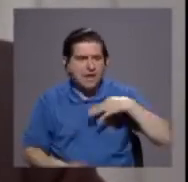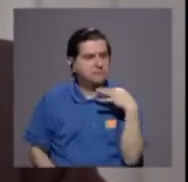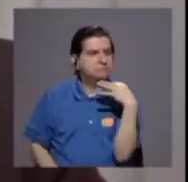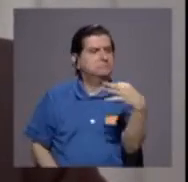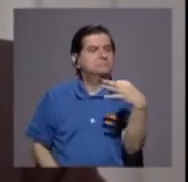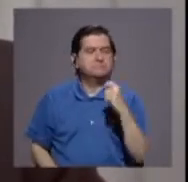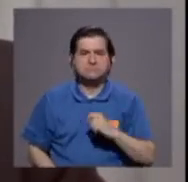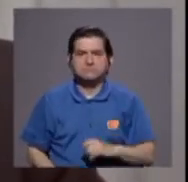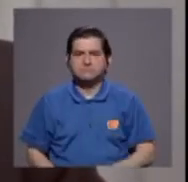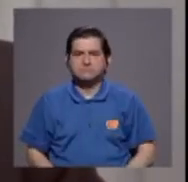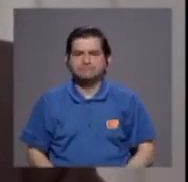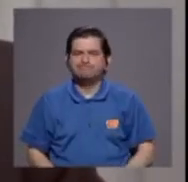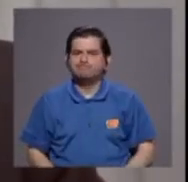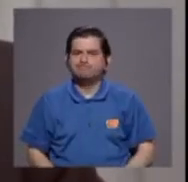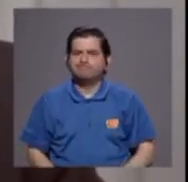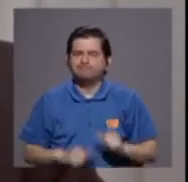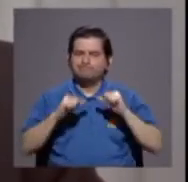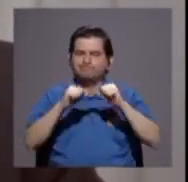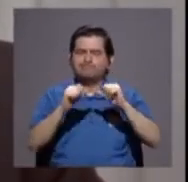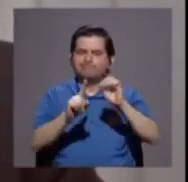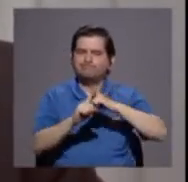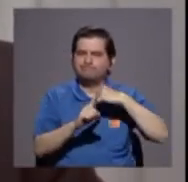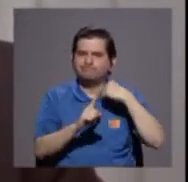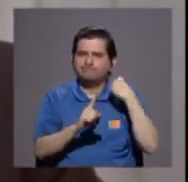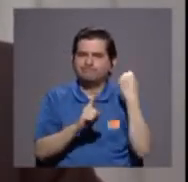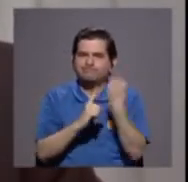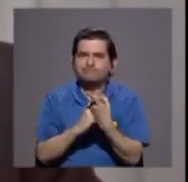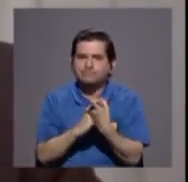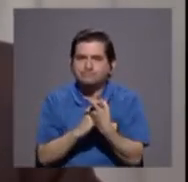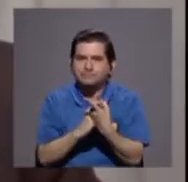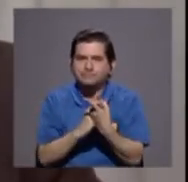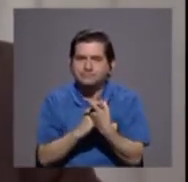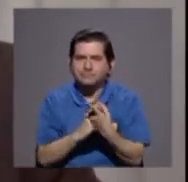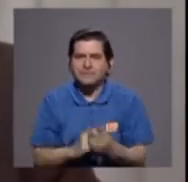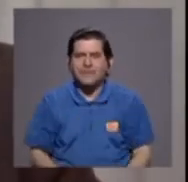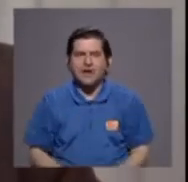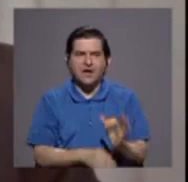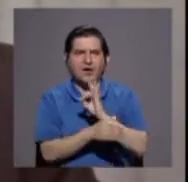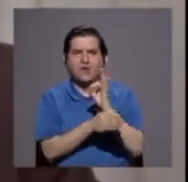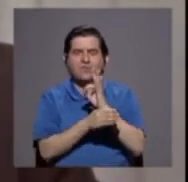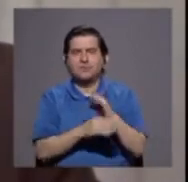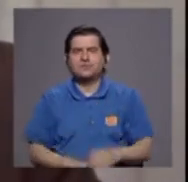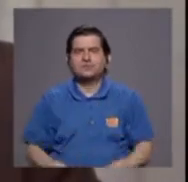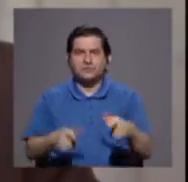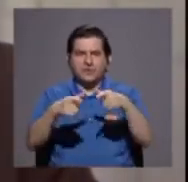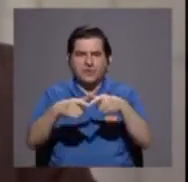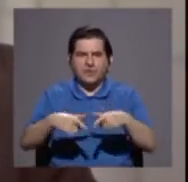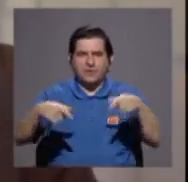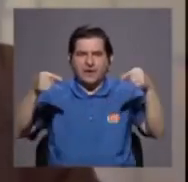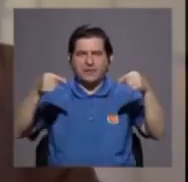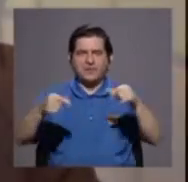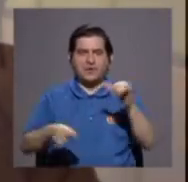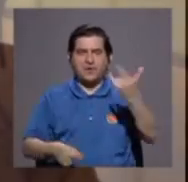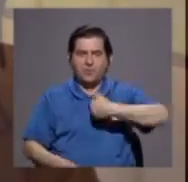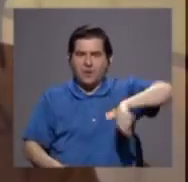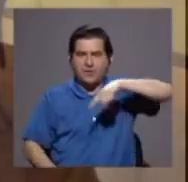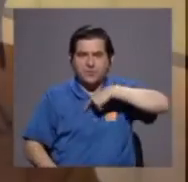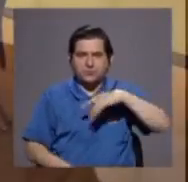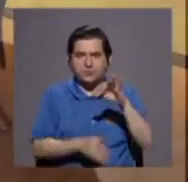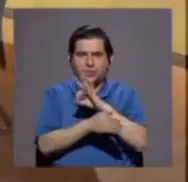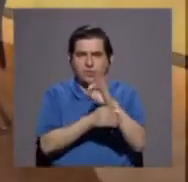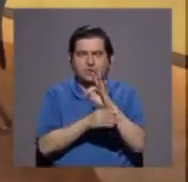días, sigue siendo una sociedad que funciona en japonés tal como nosotros funcionamos